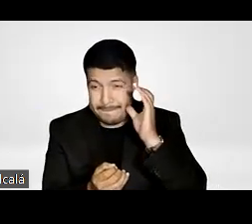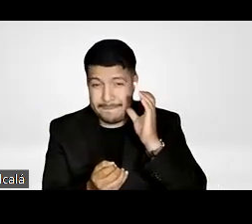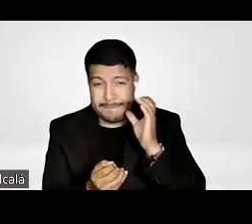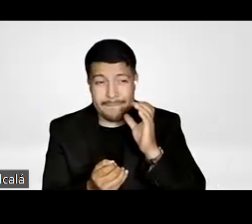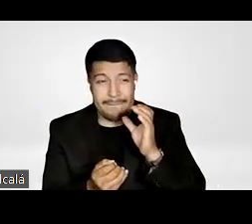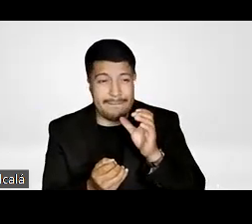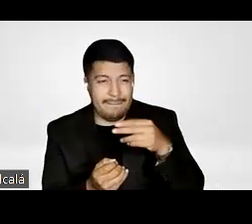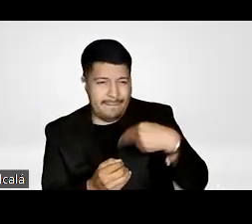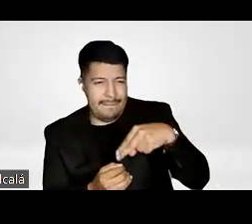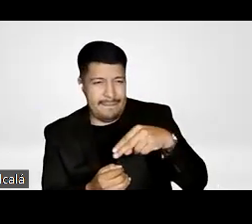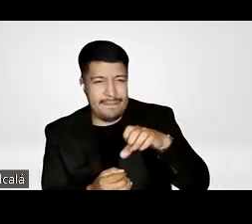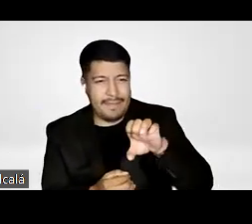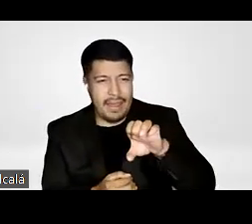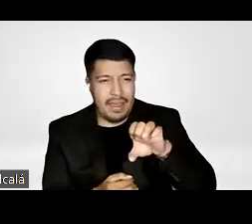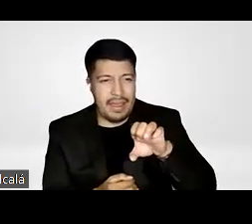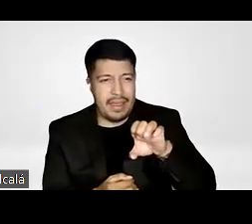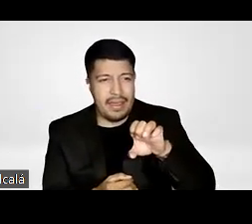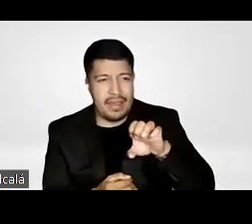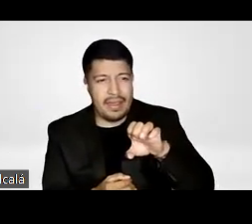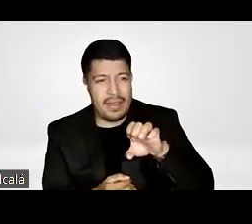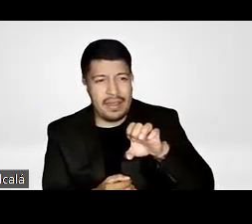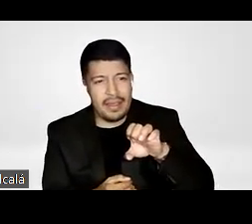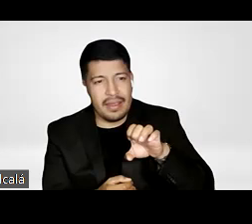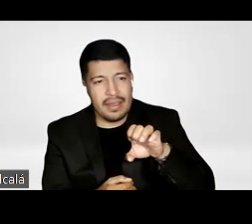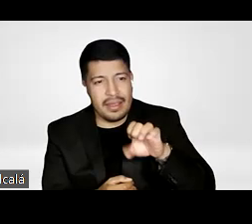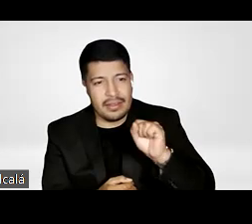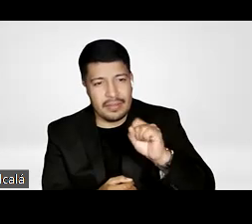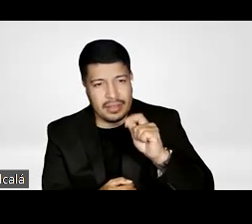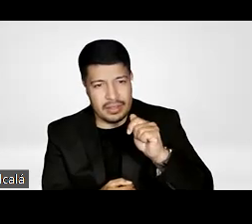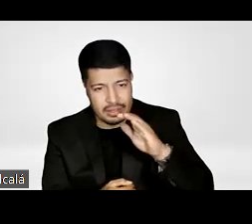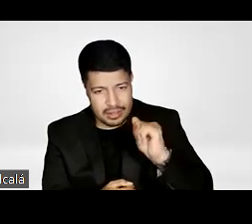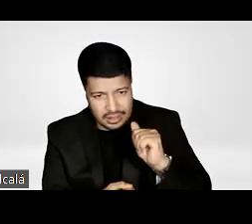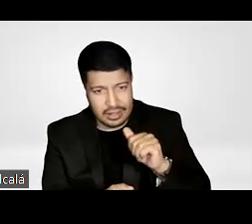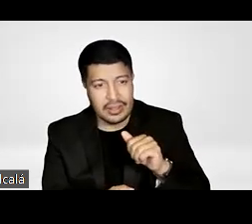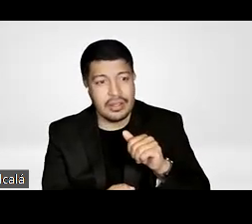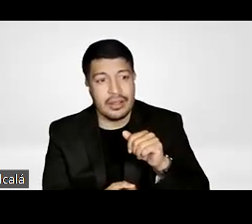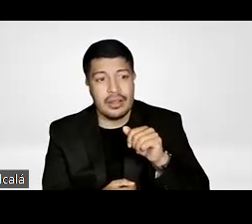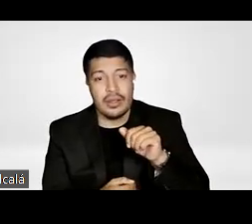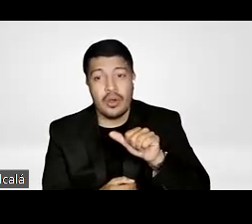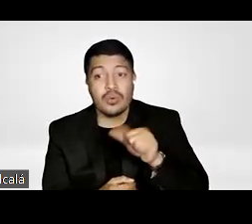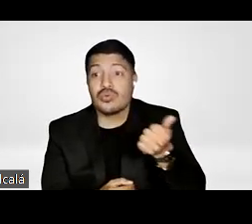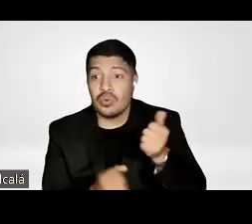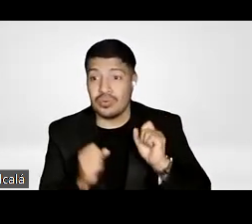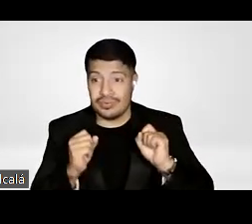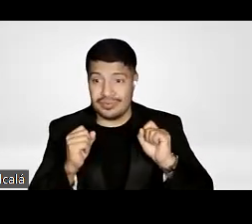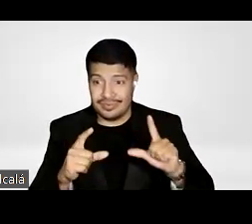ellos tenían una resonancia magnética normal. En este, que no alcanzó a ver bien, es